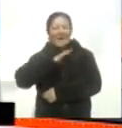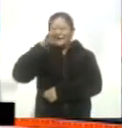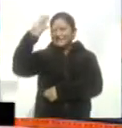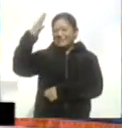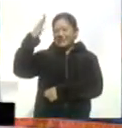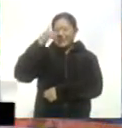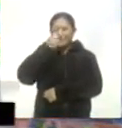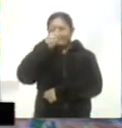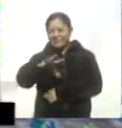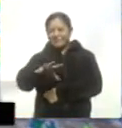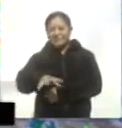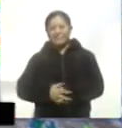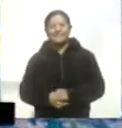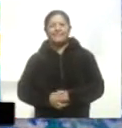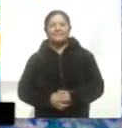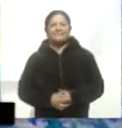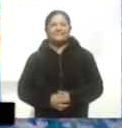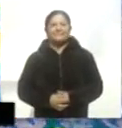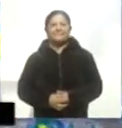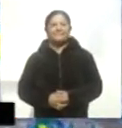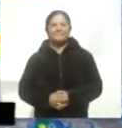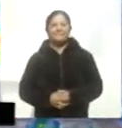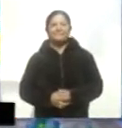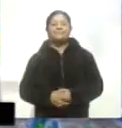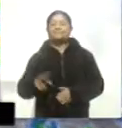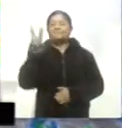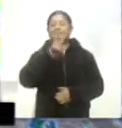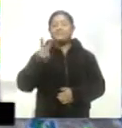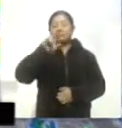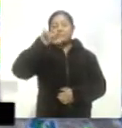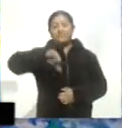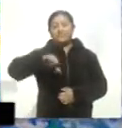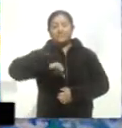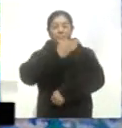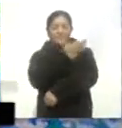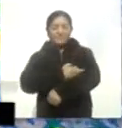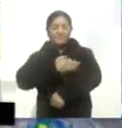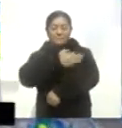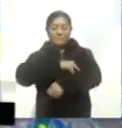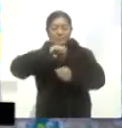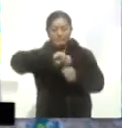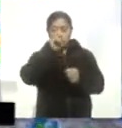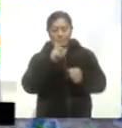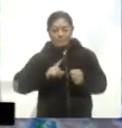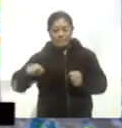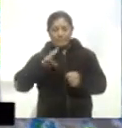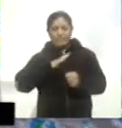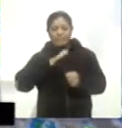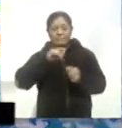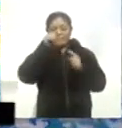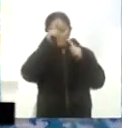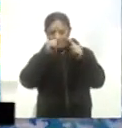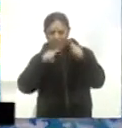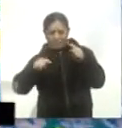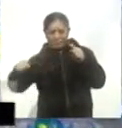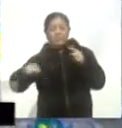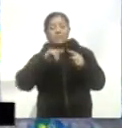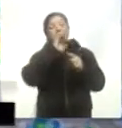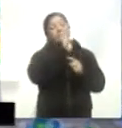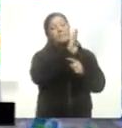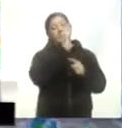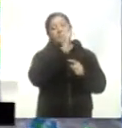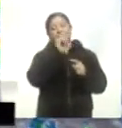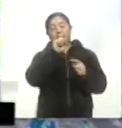soleado. La tarde de este viernes, Genevieve continúa su desplazamiento paralelo a la costa occidental de Baja California